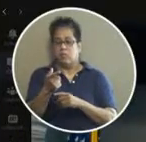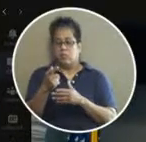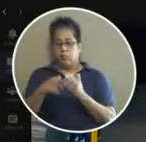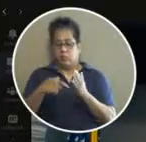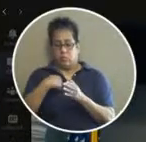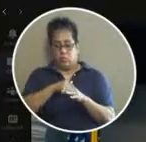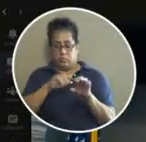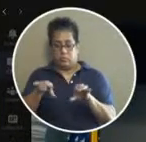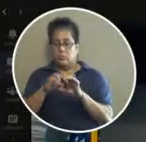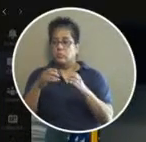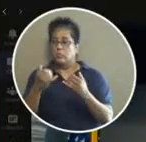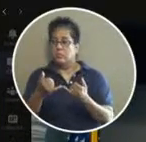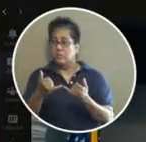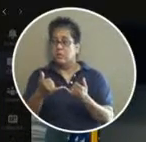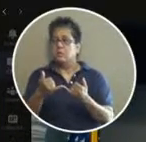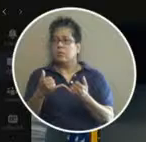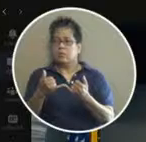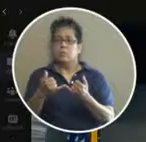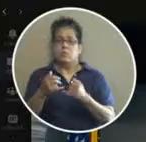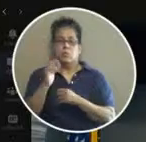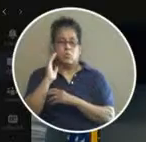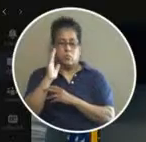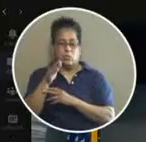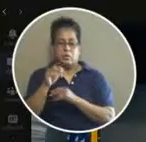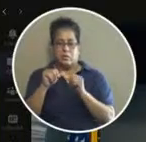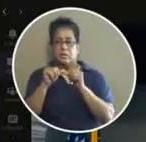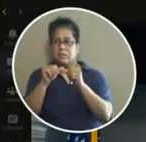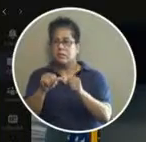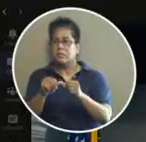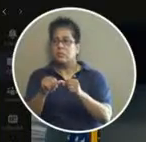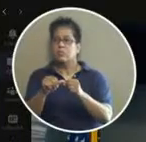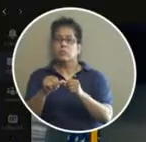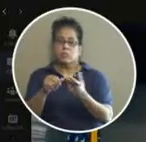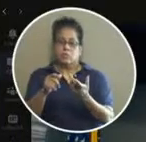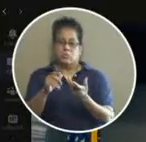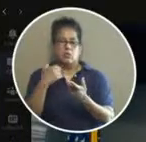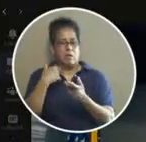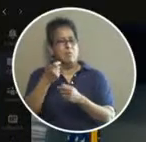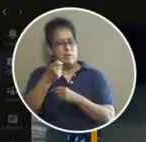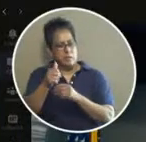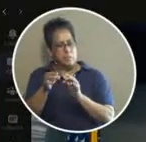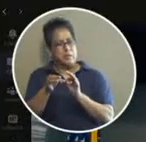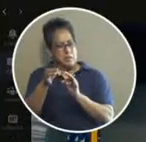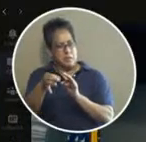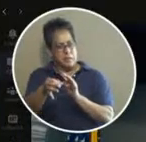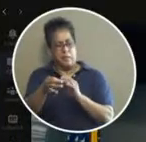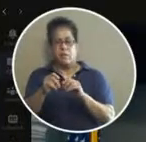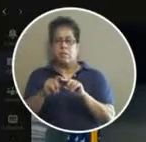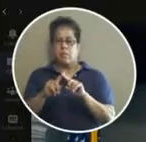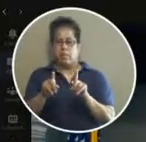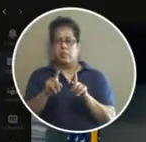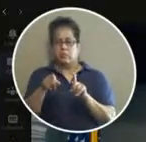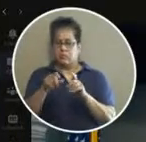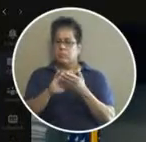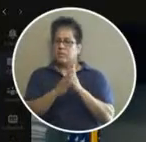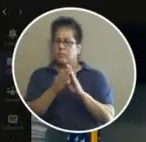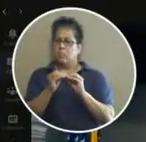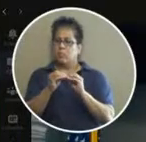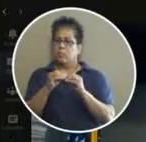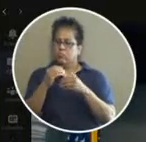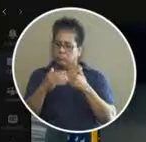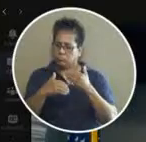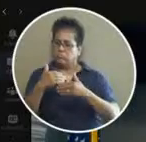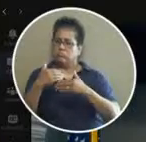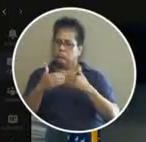realizando, vamos a seguir teniendo unos días de retraso, pero debe de irse normalizando.